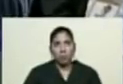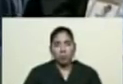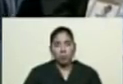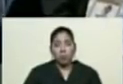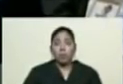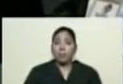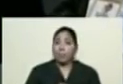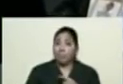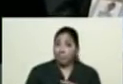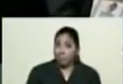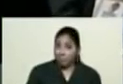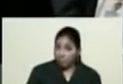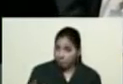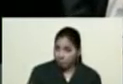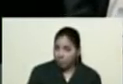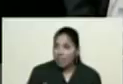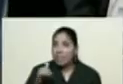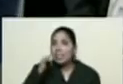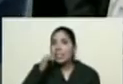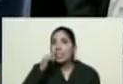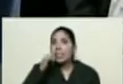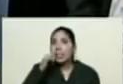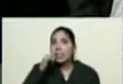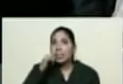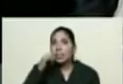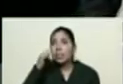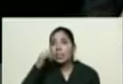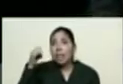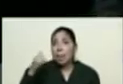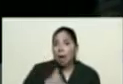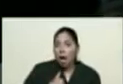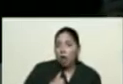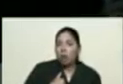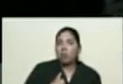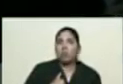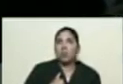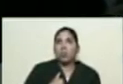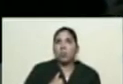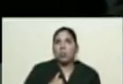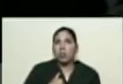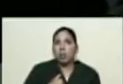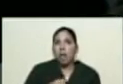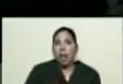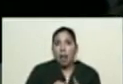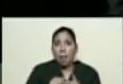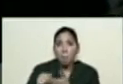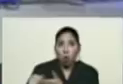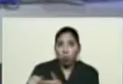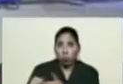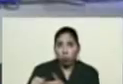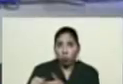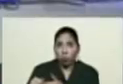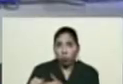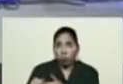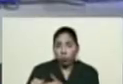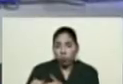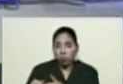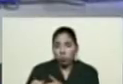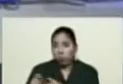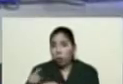seguramente recibió una instrucción, la MUD, porque no es la oposición venezolana, la